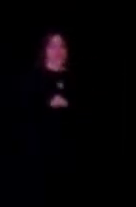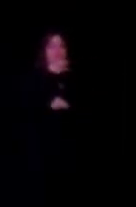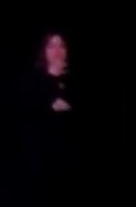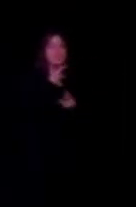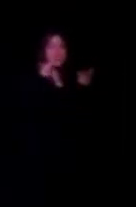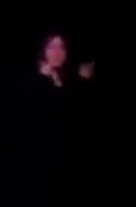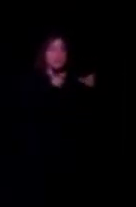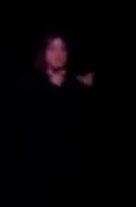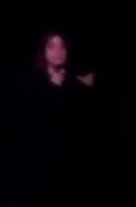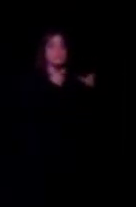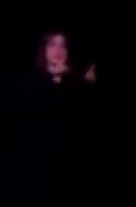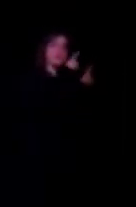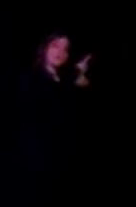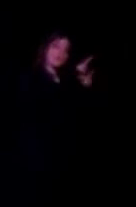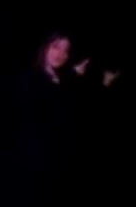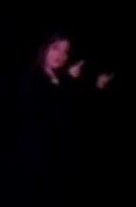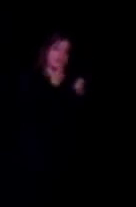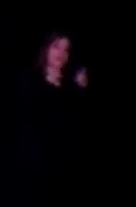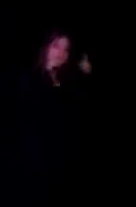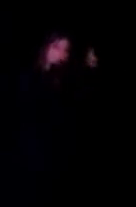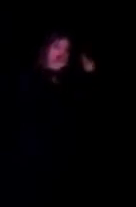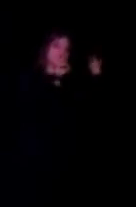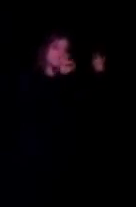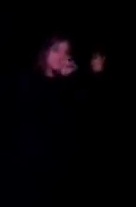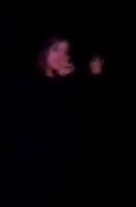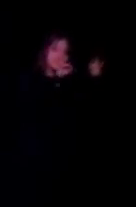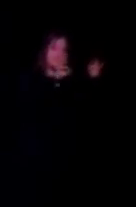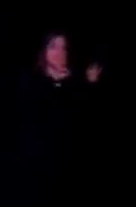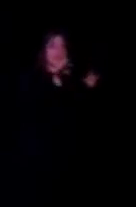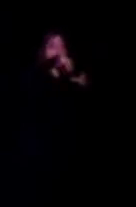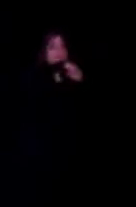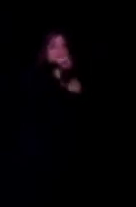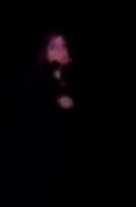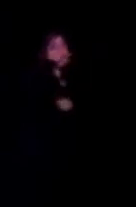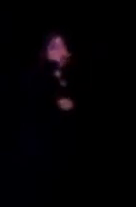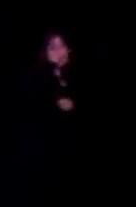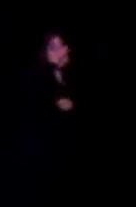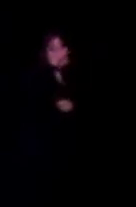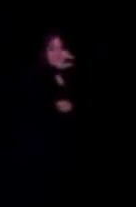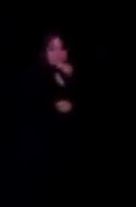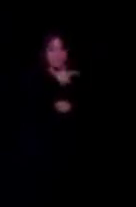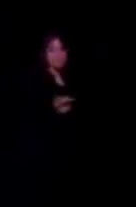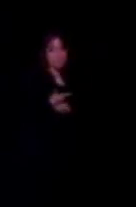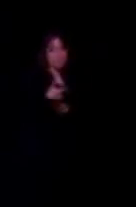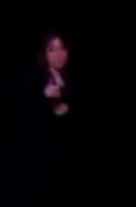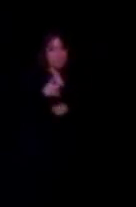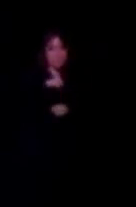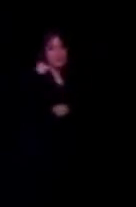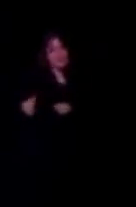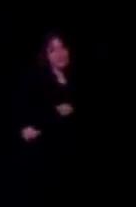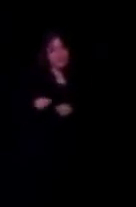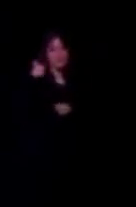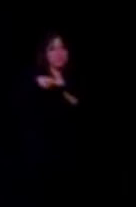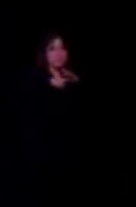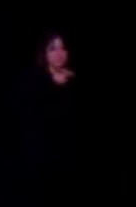de necesidades educativas especiales dentro del iii dc se enriqueció mutuamente tanto al iii